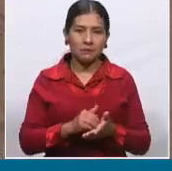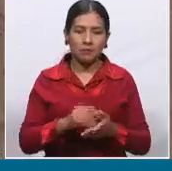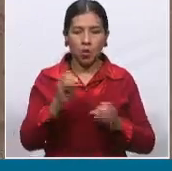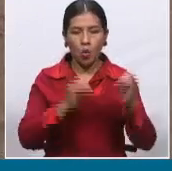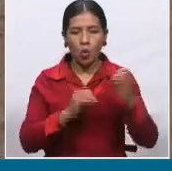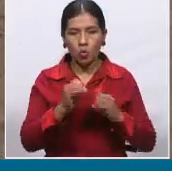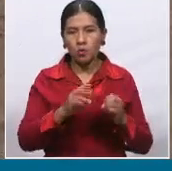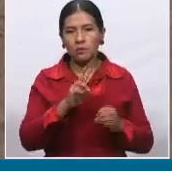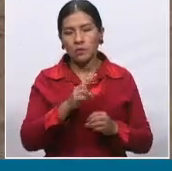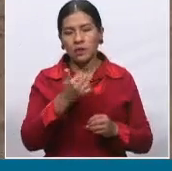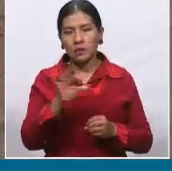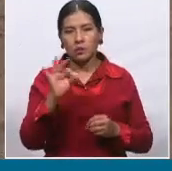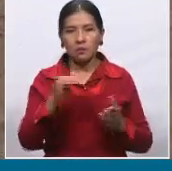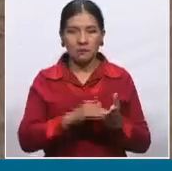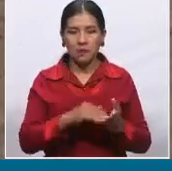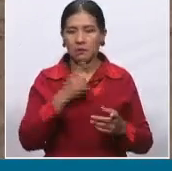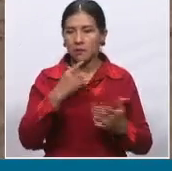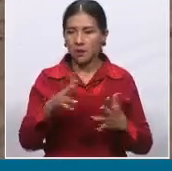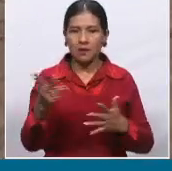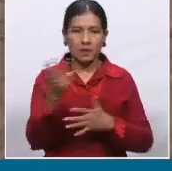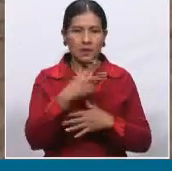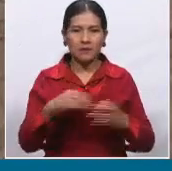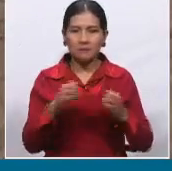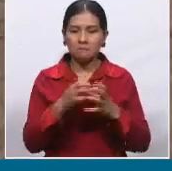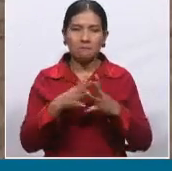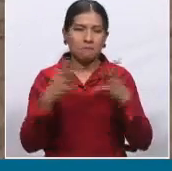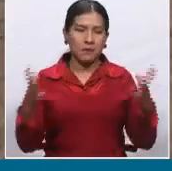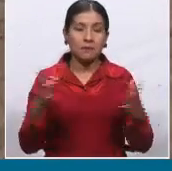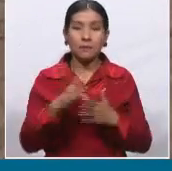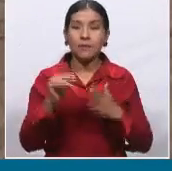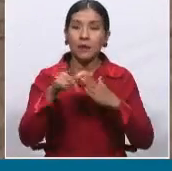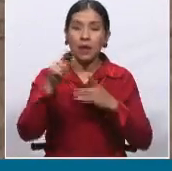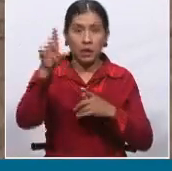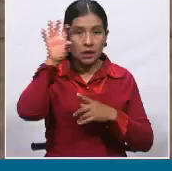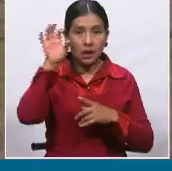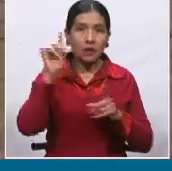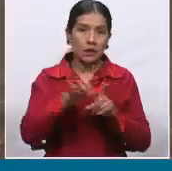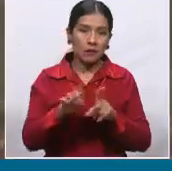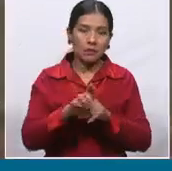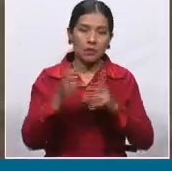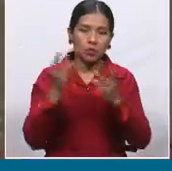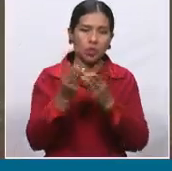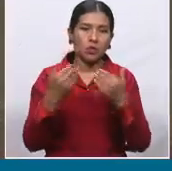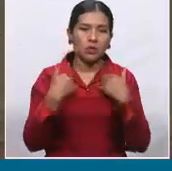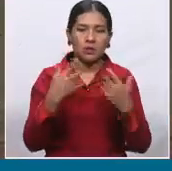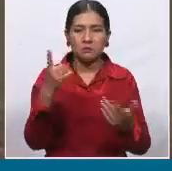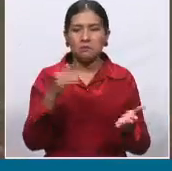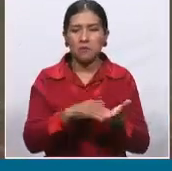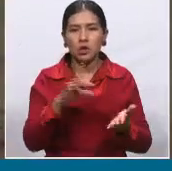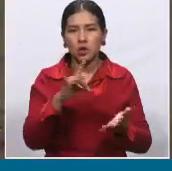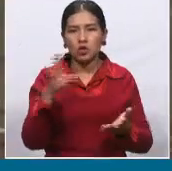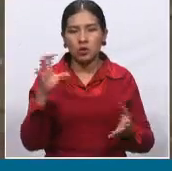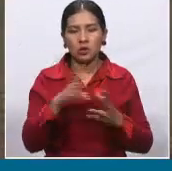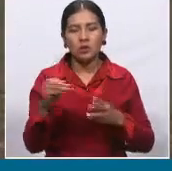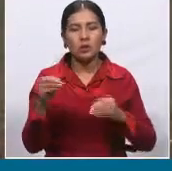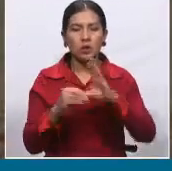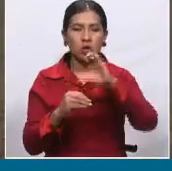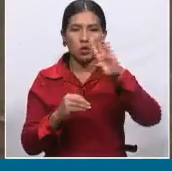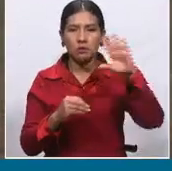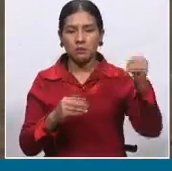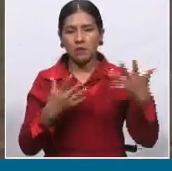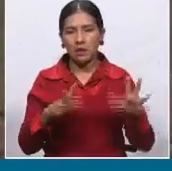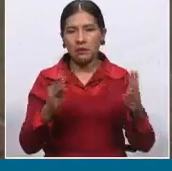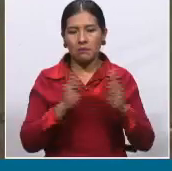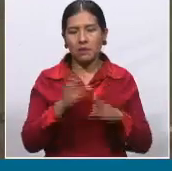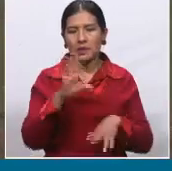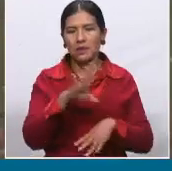donde precisamente tenemos mayor cantidad. Y finalmente tenemos Tarija con cierta cantidad, más de 1.800, y Cochabamba con algo